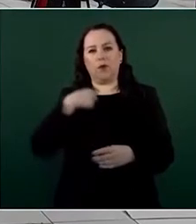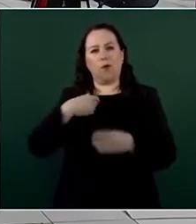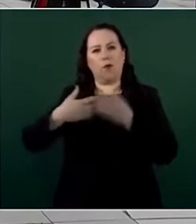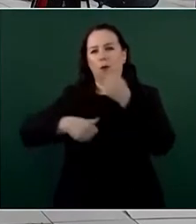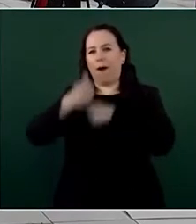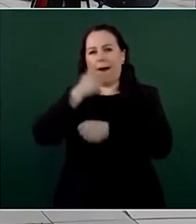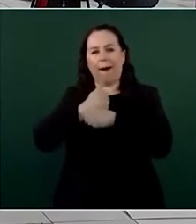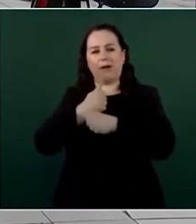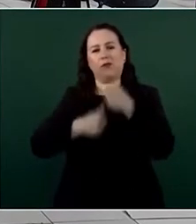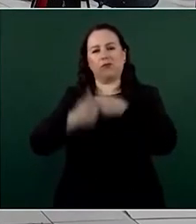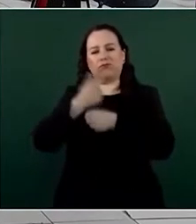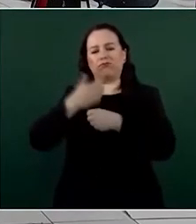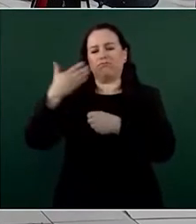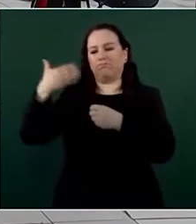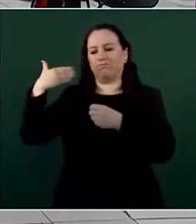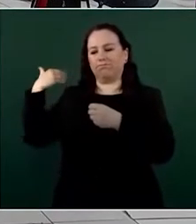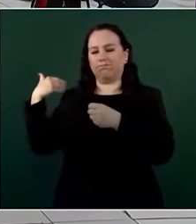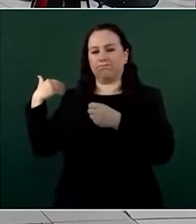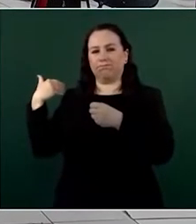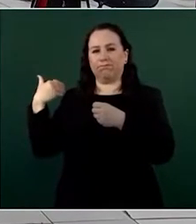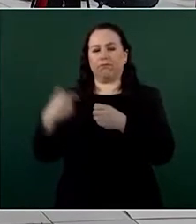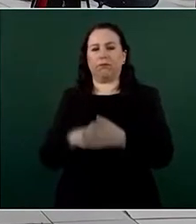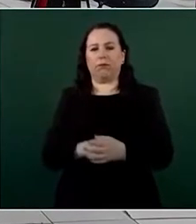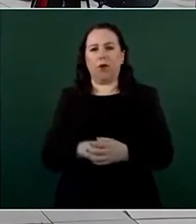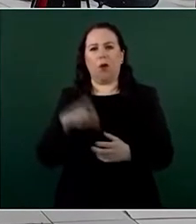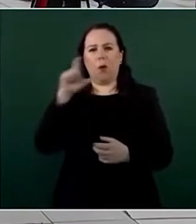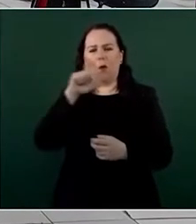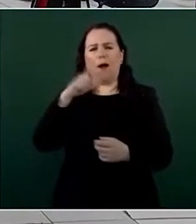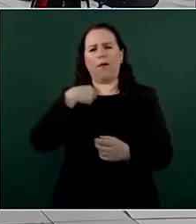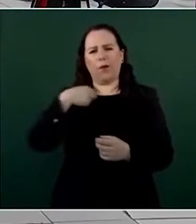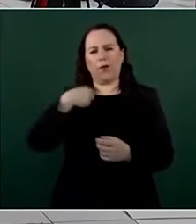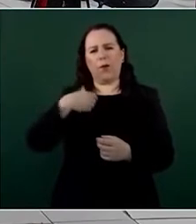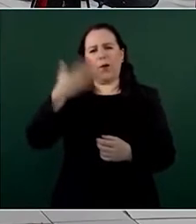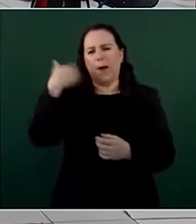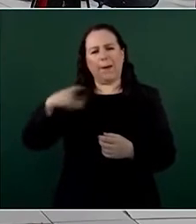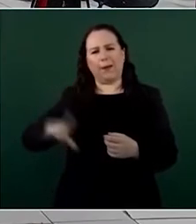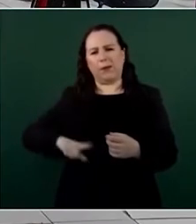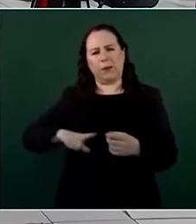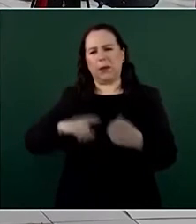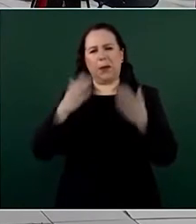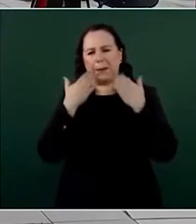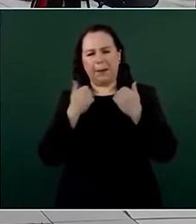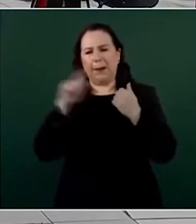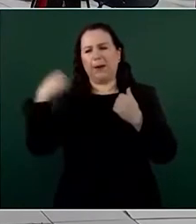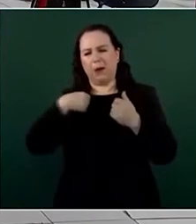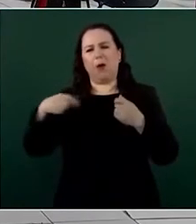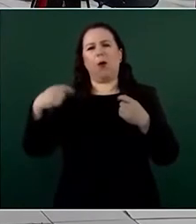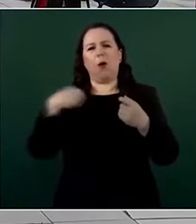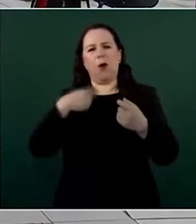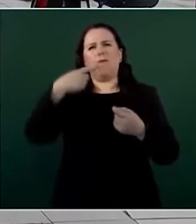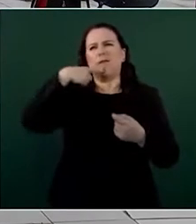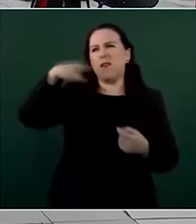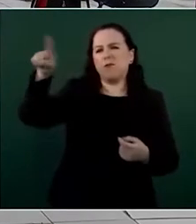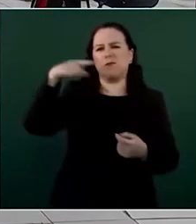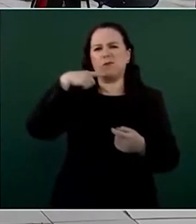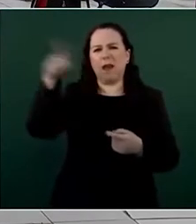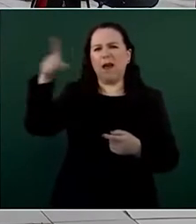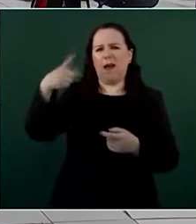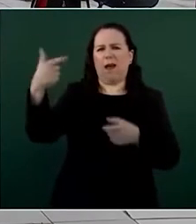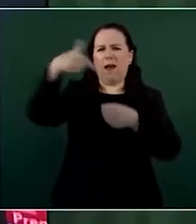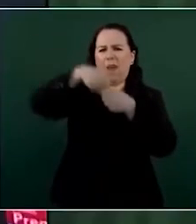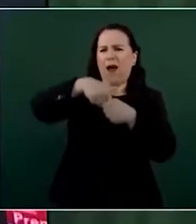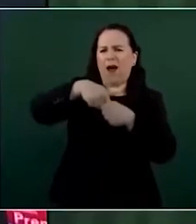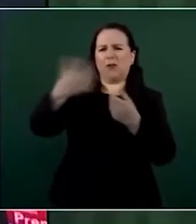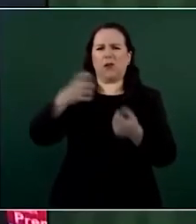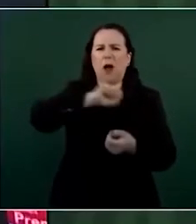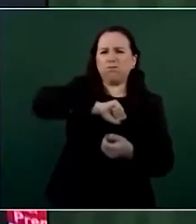años, desde que estábamos en la oposición, que denunciábamos los gasolinazos. Ahora que estamos